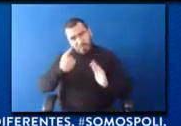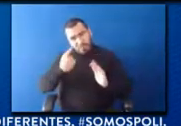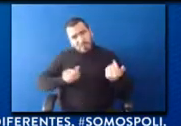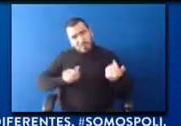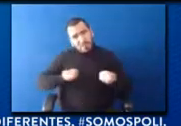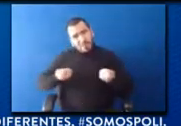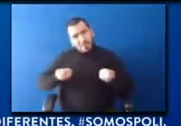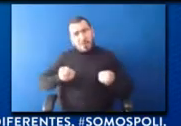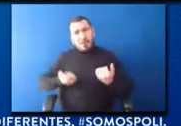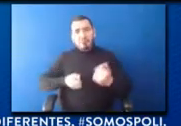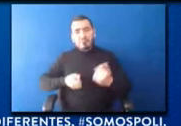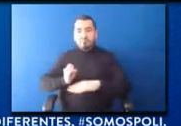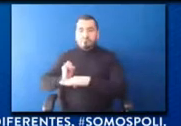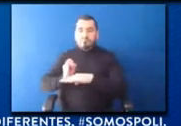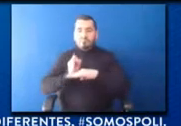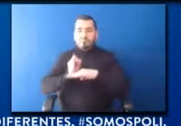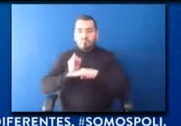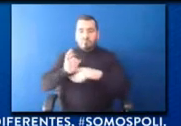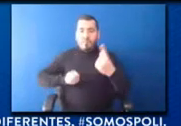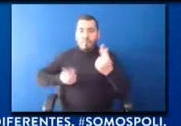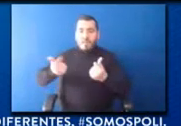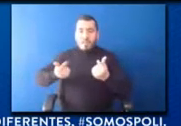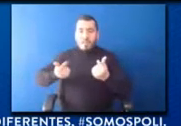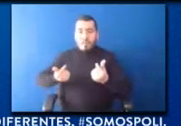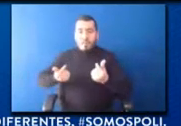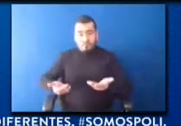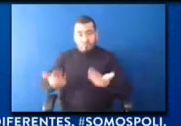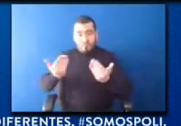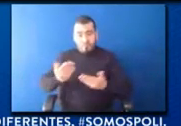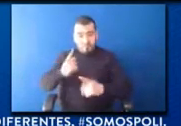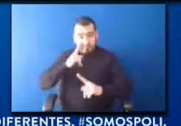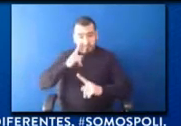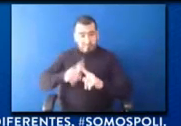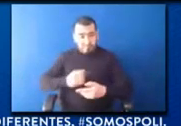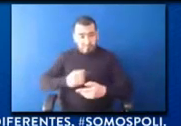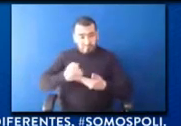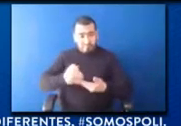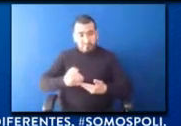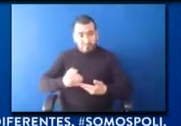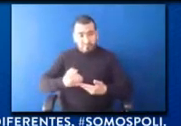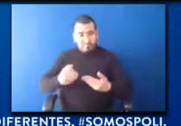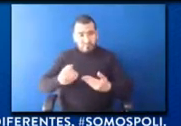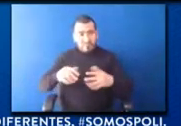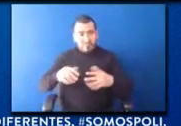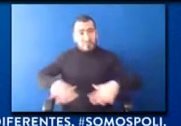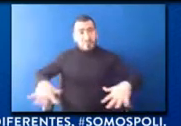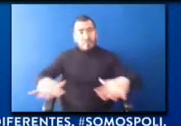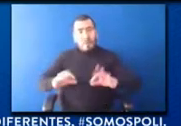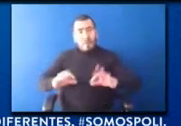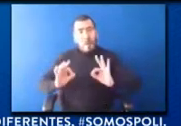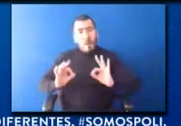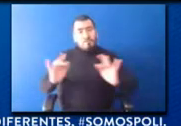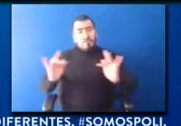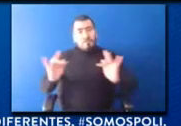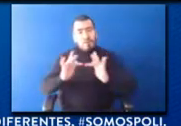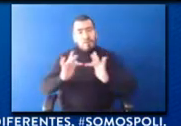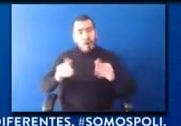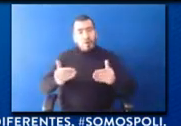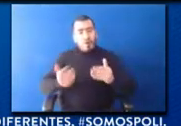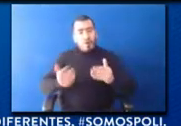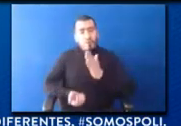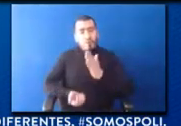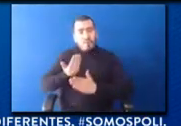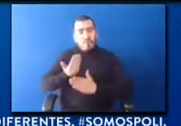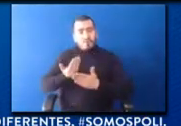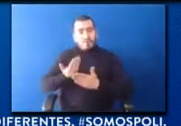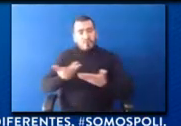instituciones financieras lo están desarrollando. Entonces, este es un entorno muy propicio para que el nuevo talento, para que